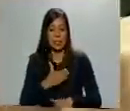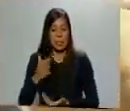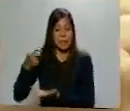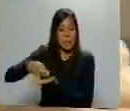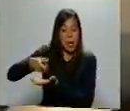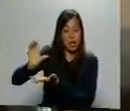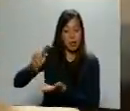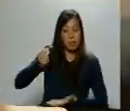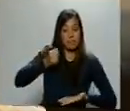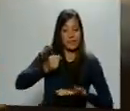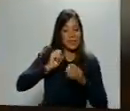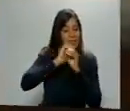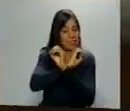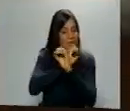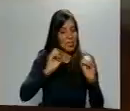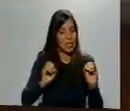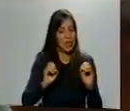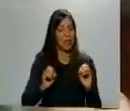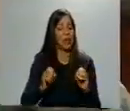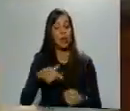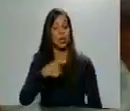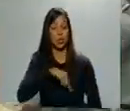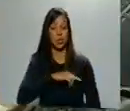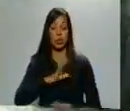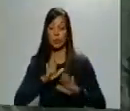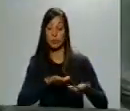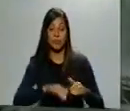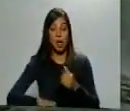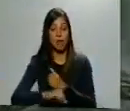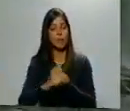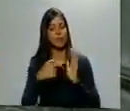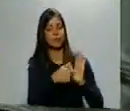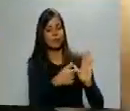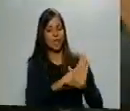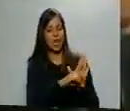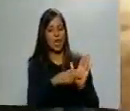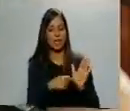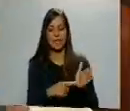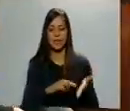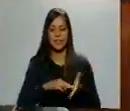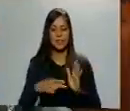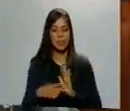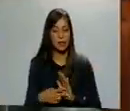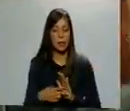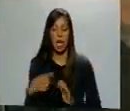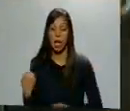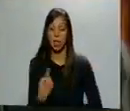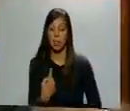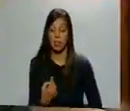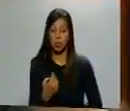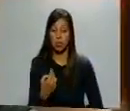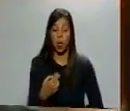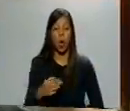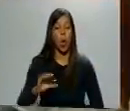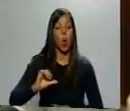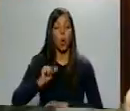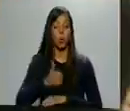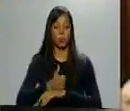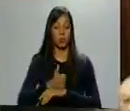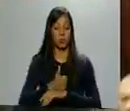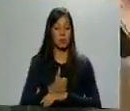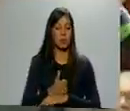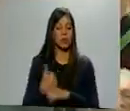eso nos sumamos a este decreto cuando el decreto plantea que una junta se encargará de